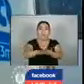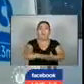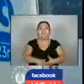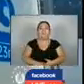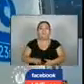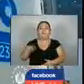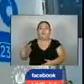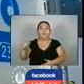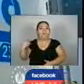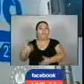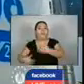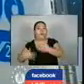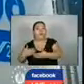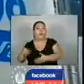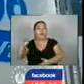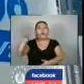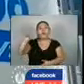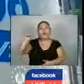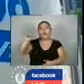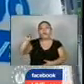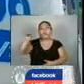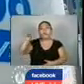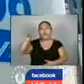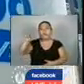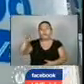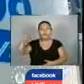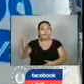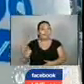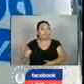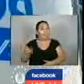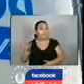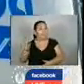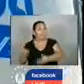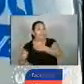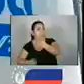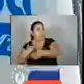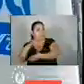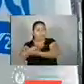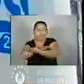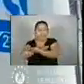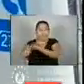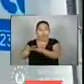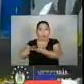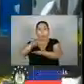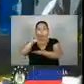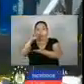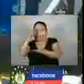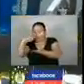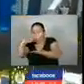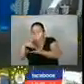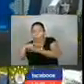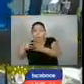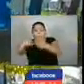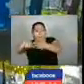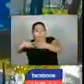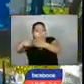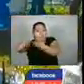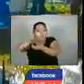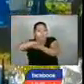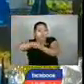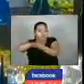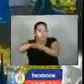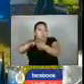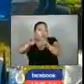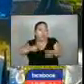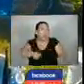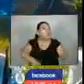trata de un proceso de ósmosis inversa, una tecnología que remueve minerales y elimina iones del agua, filtrando y limpiando la misma para